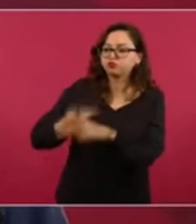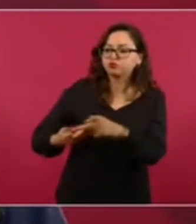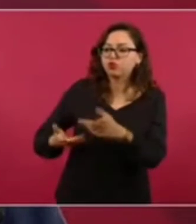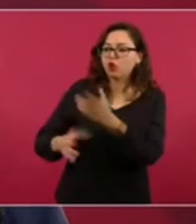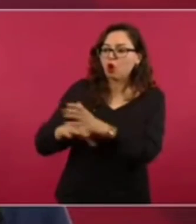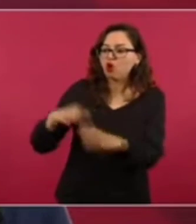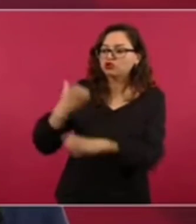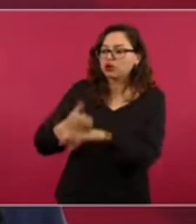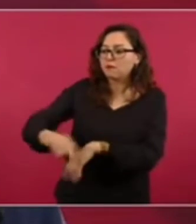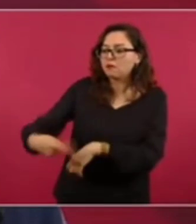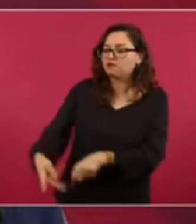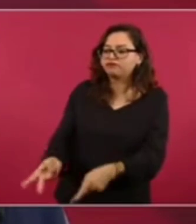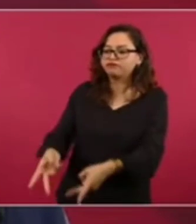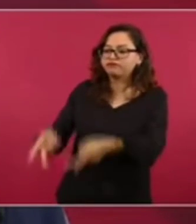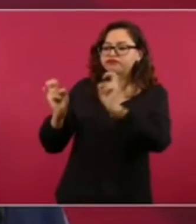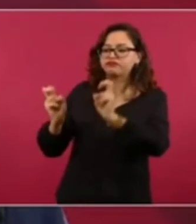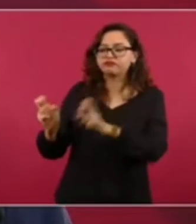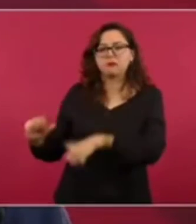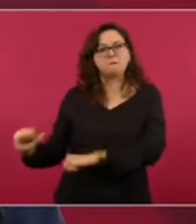Todas.